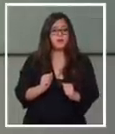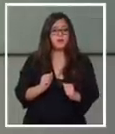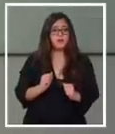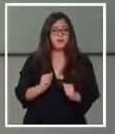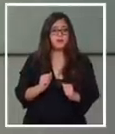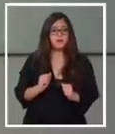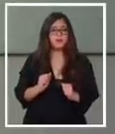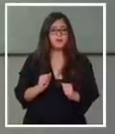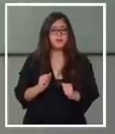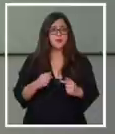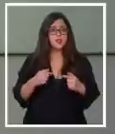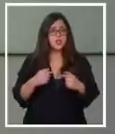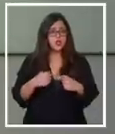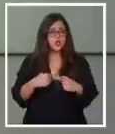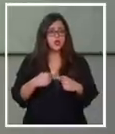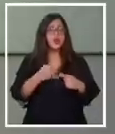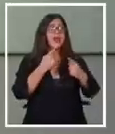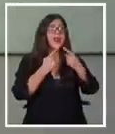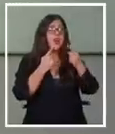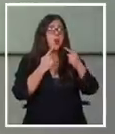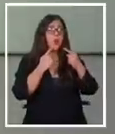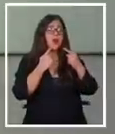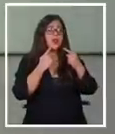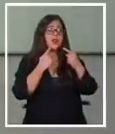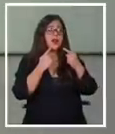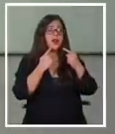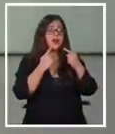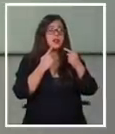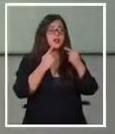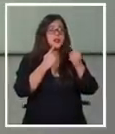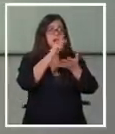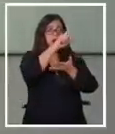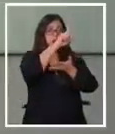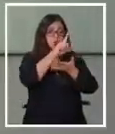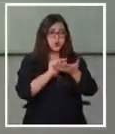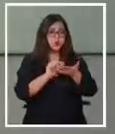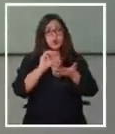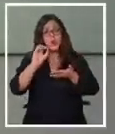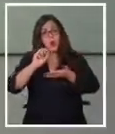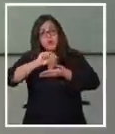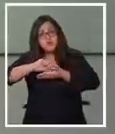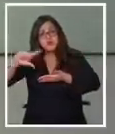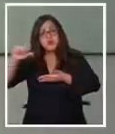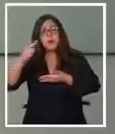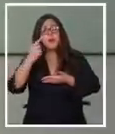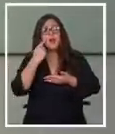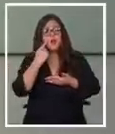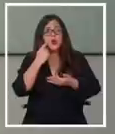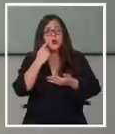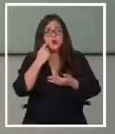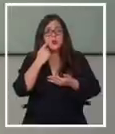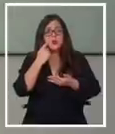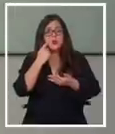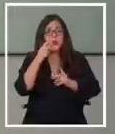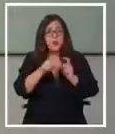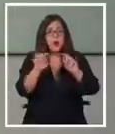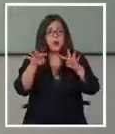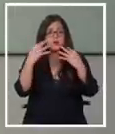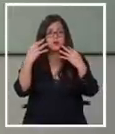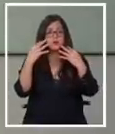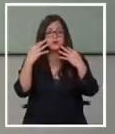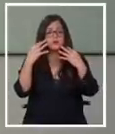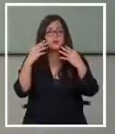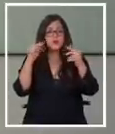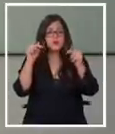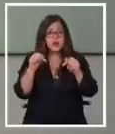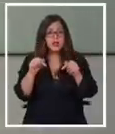ay me tocado estar arriba y abajo en las encuestas y quiero que sepan quiénes nos están viendo que en la medida en que